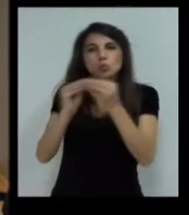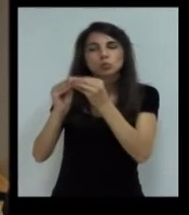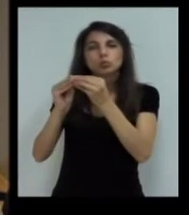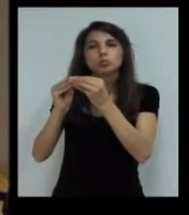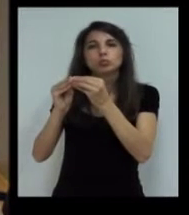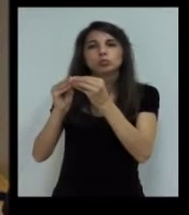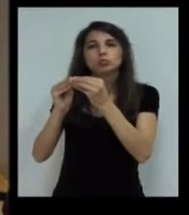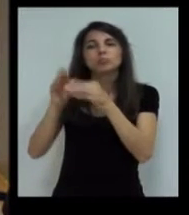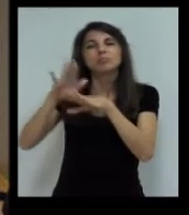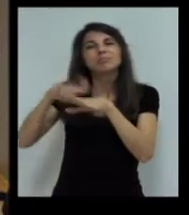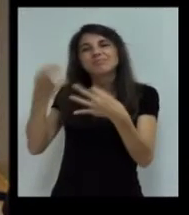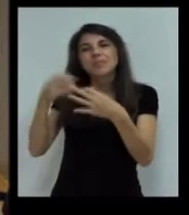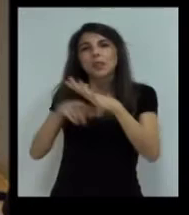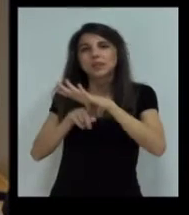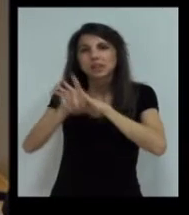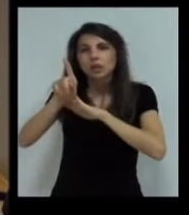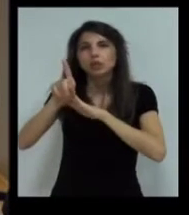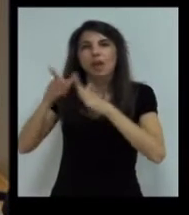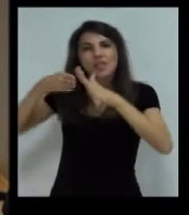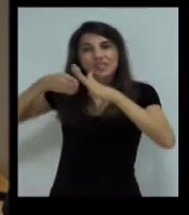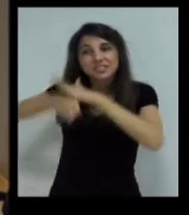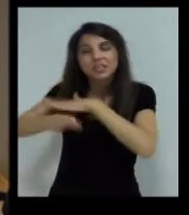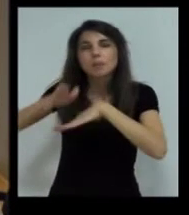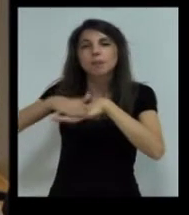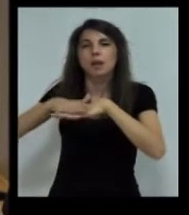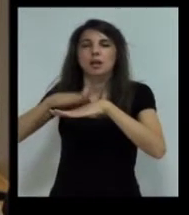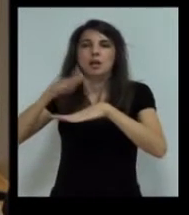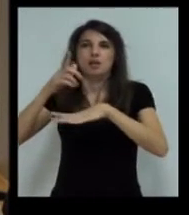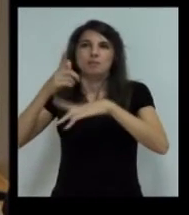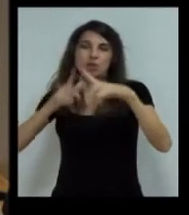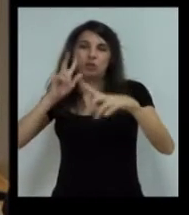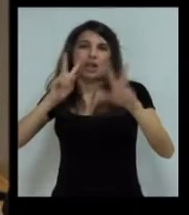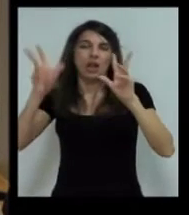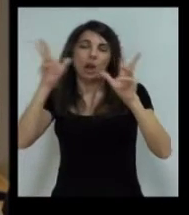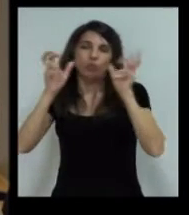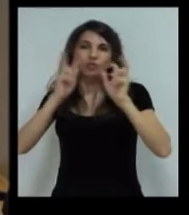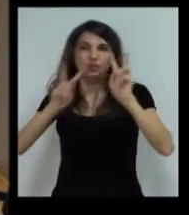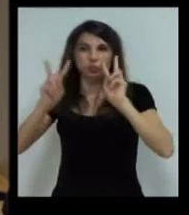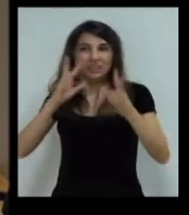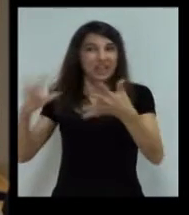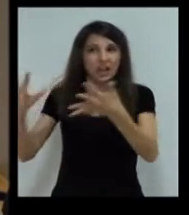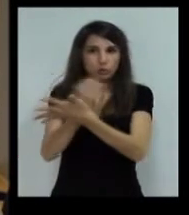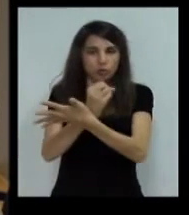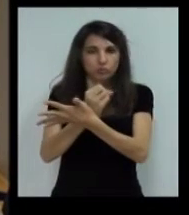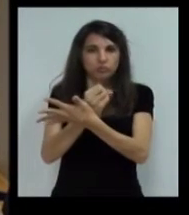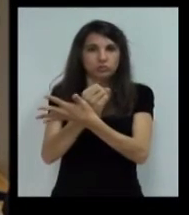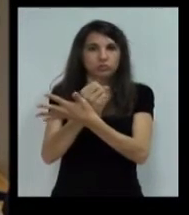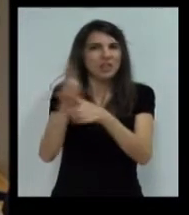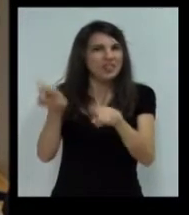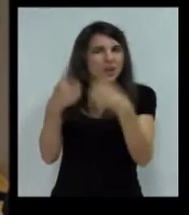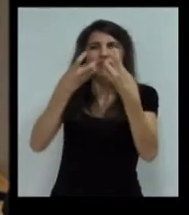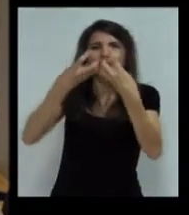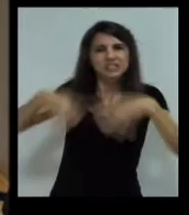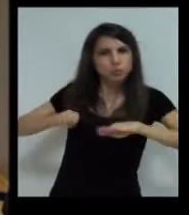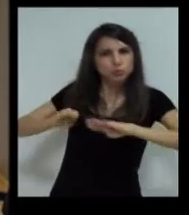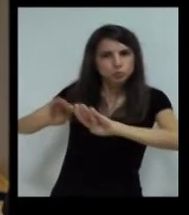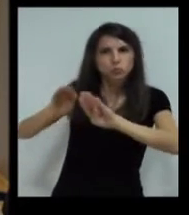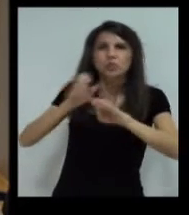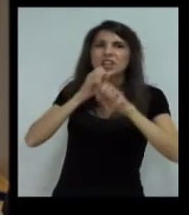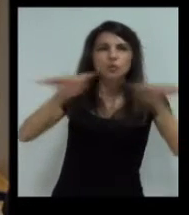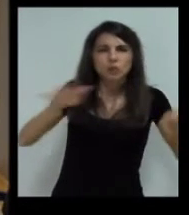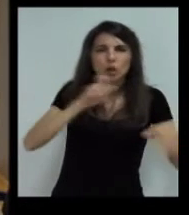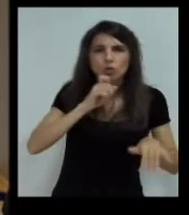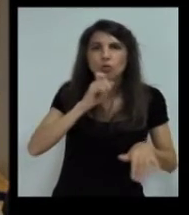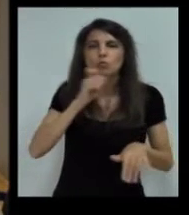la accesibilidad a los medios audiovisuales, a todos, independientemente por la infraestructura por la que se difundan, por el dispositivo al que se